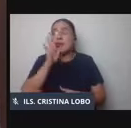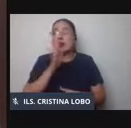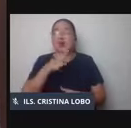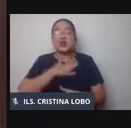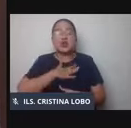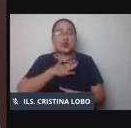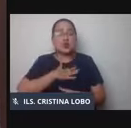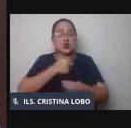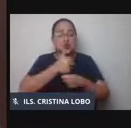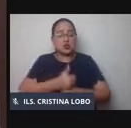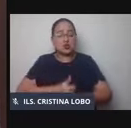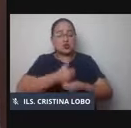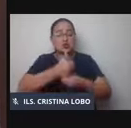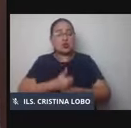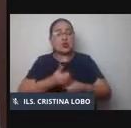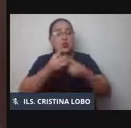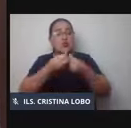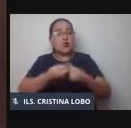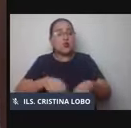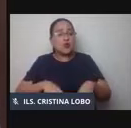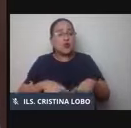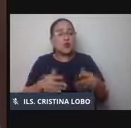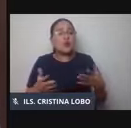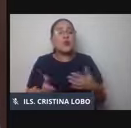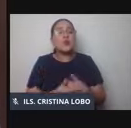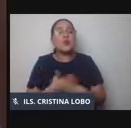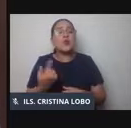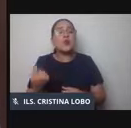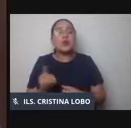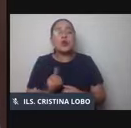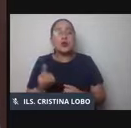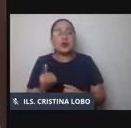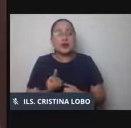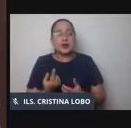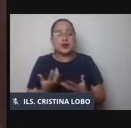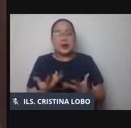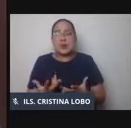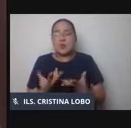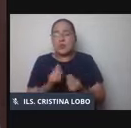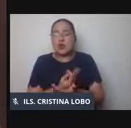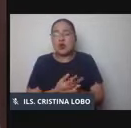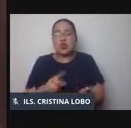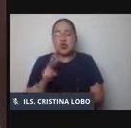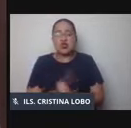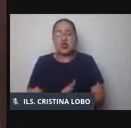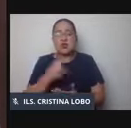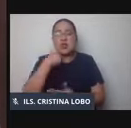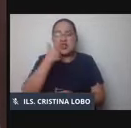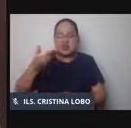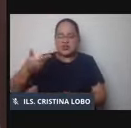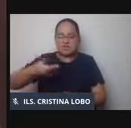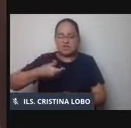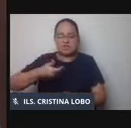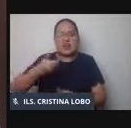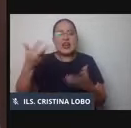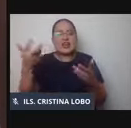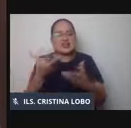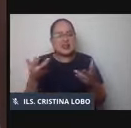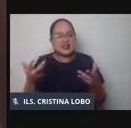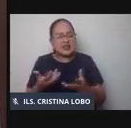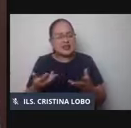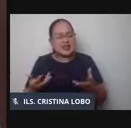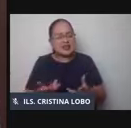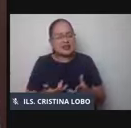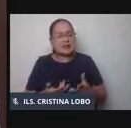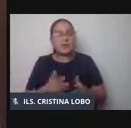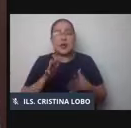qué? Porque entonces nos supraexigimos, nos sobrelimitamos con un juicio